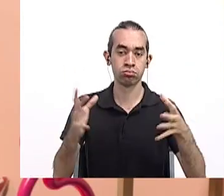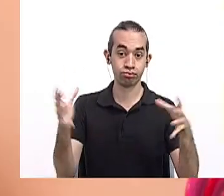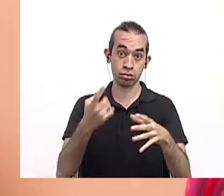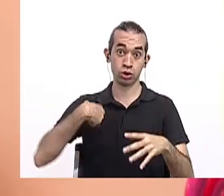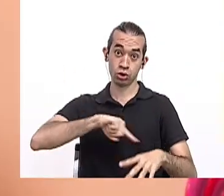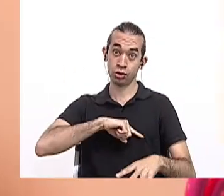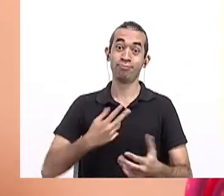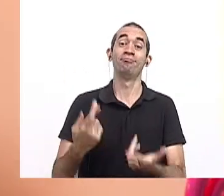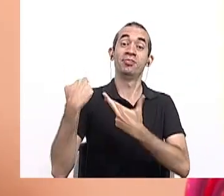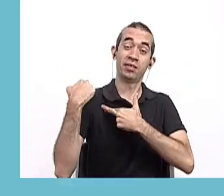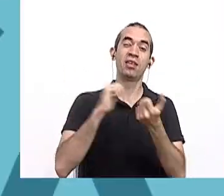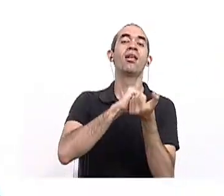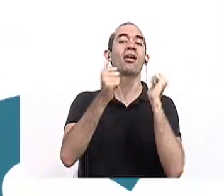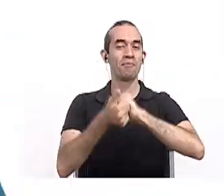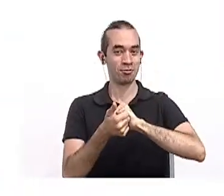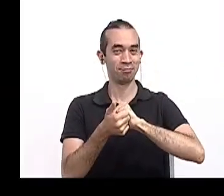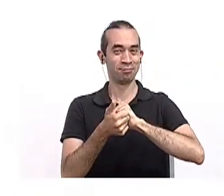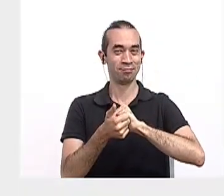cambio